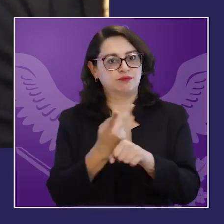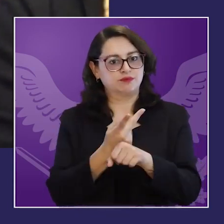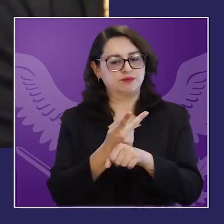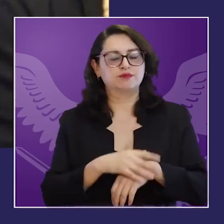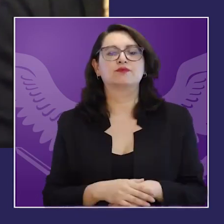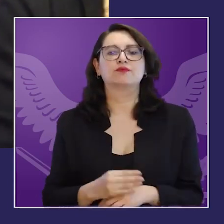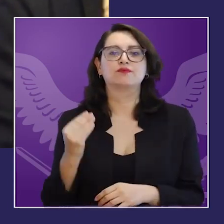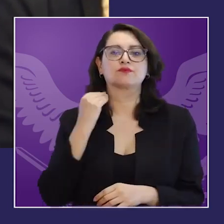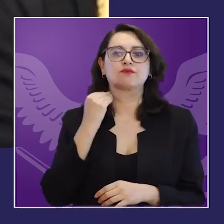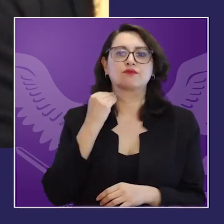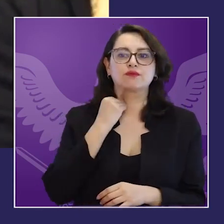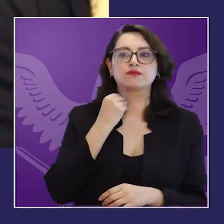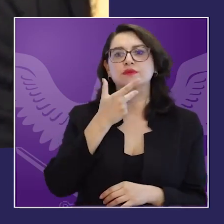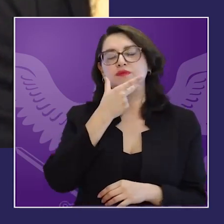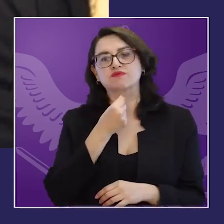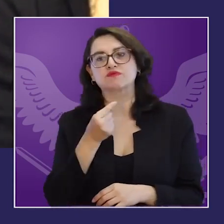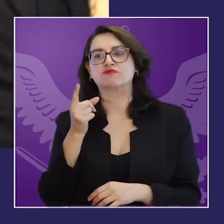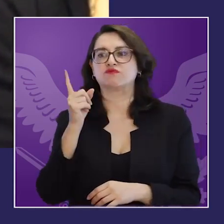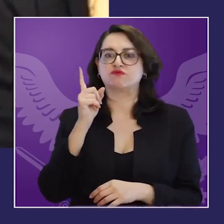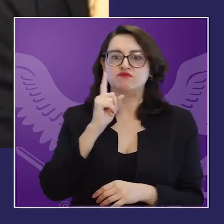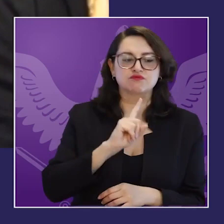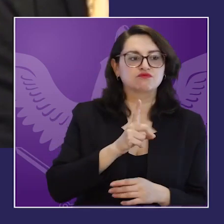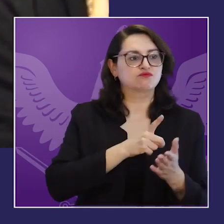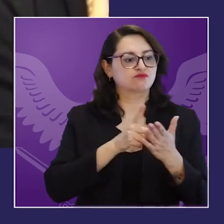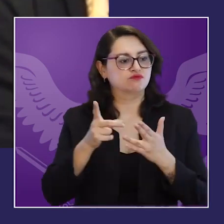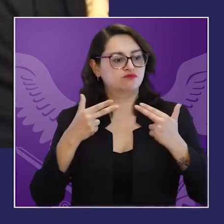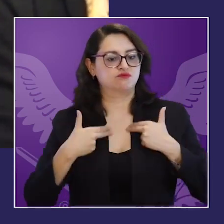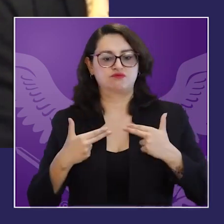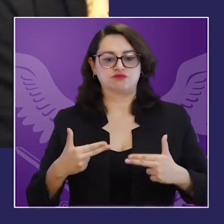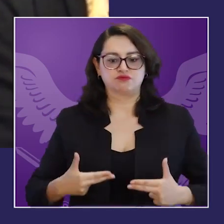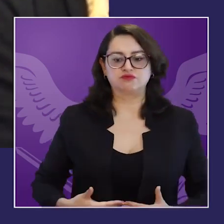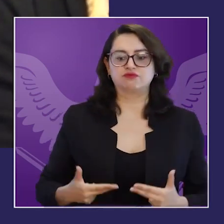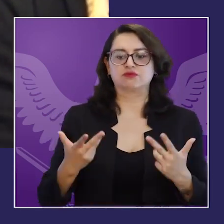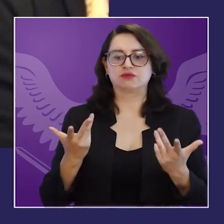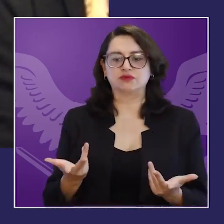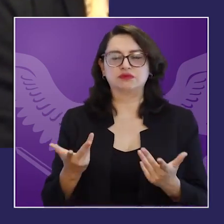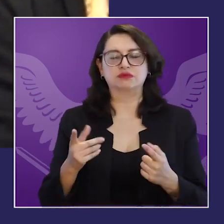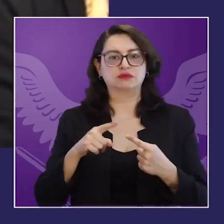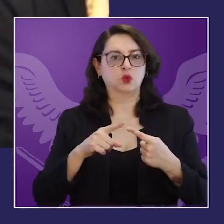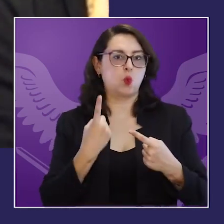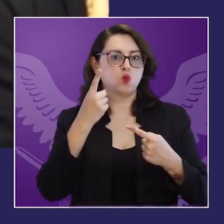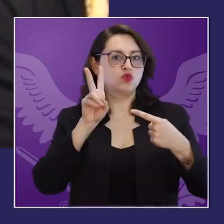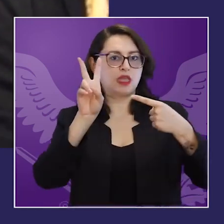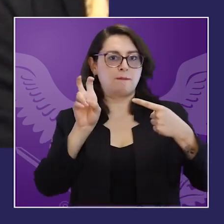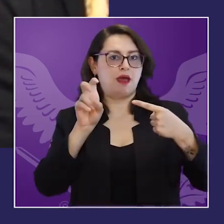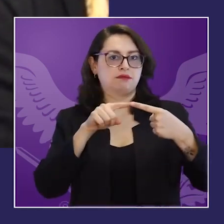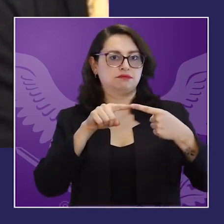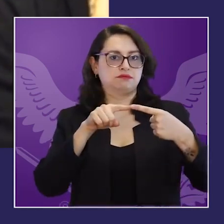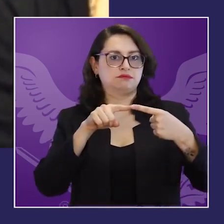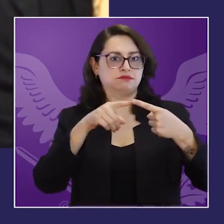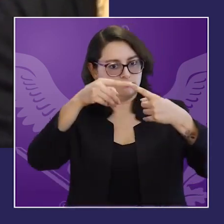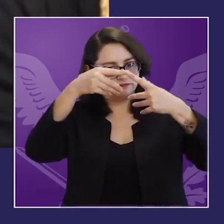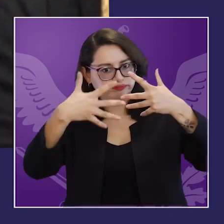en procesos formativos donde el tema de derechos humanos no era un tema transversal, la reparación que entendemos es aquella